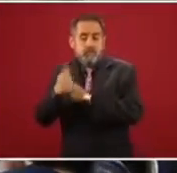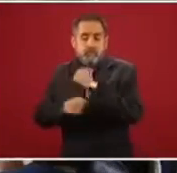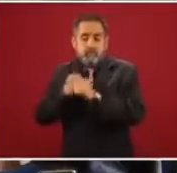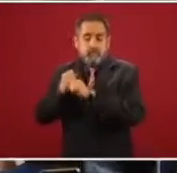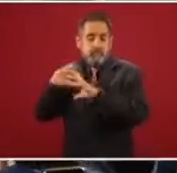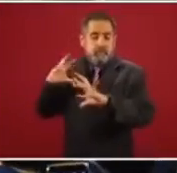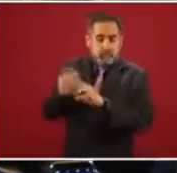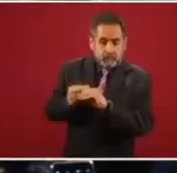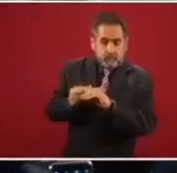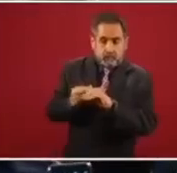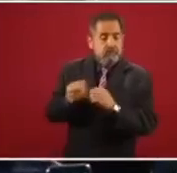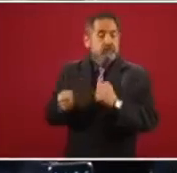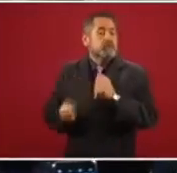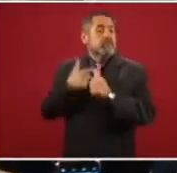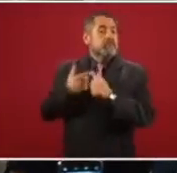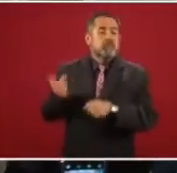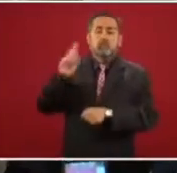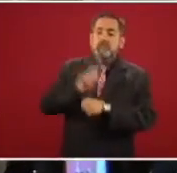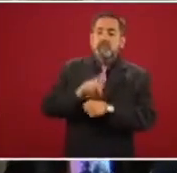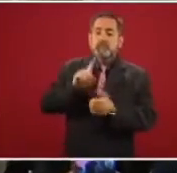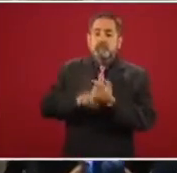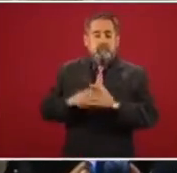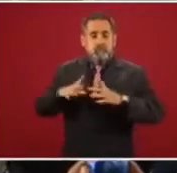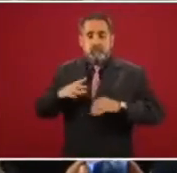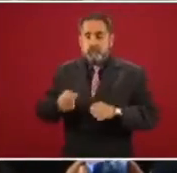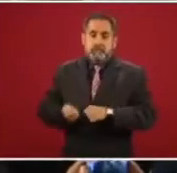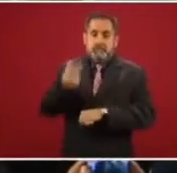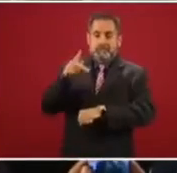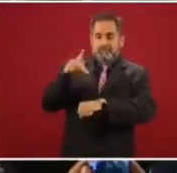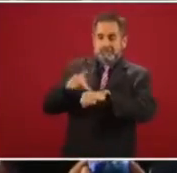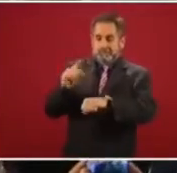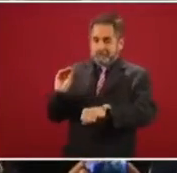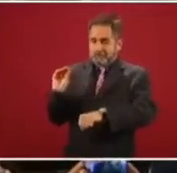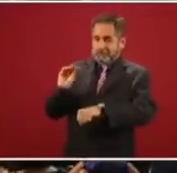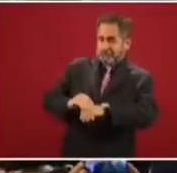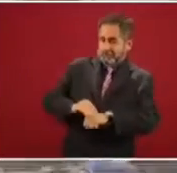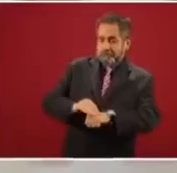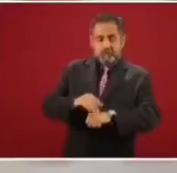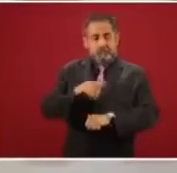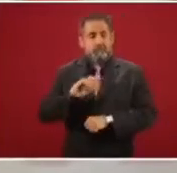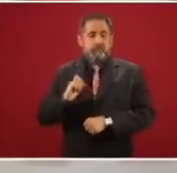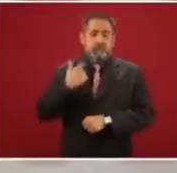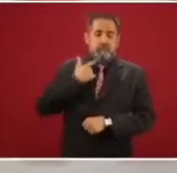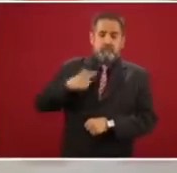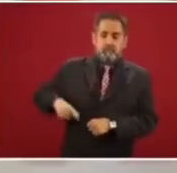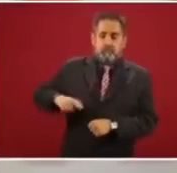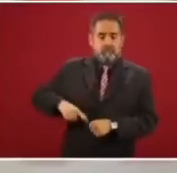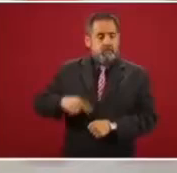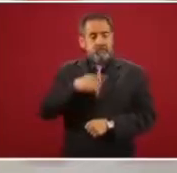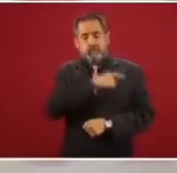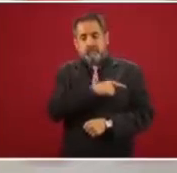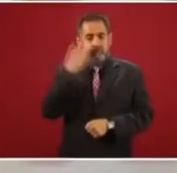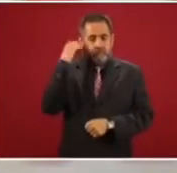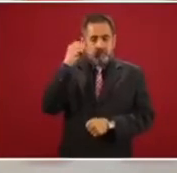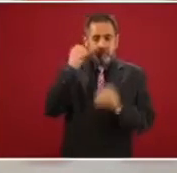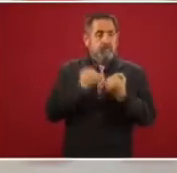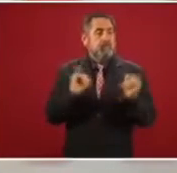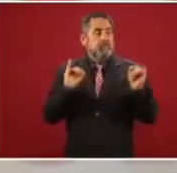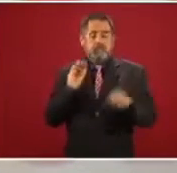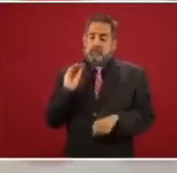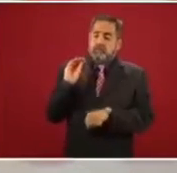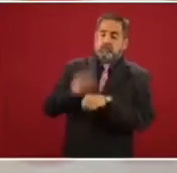primer día que se puso la primera piedra que se inauguró por el gobierno del estado de oaxaca